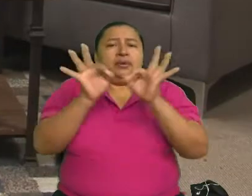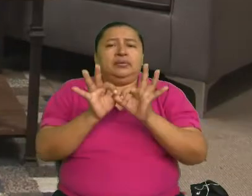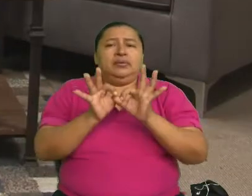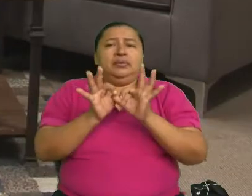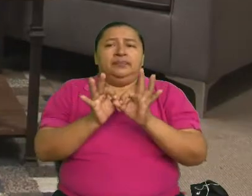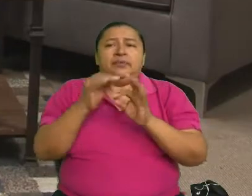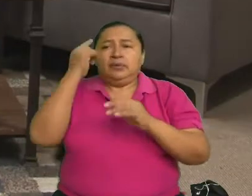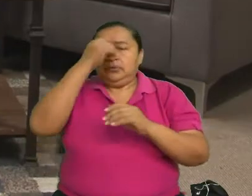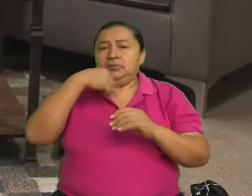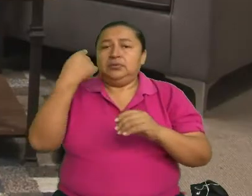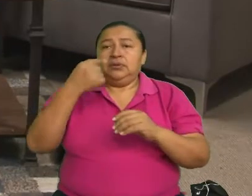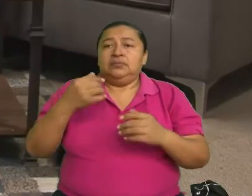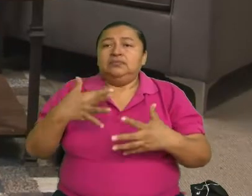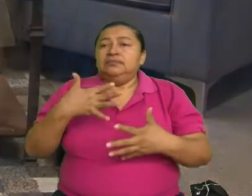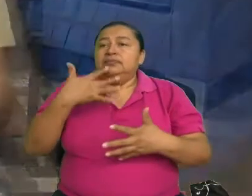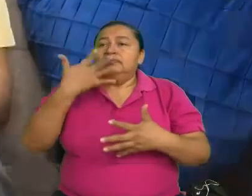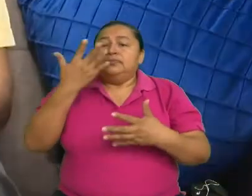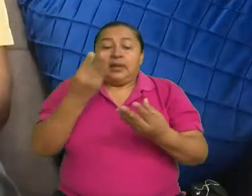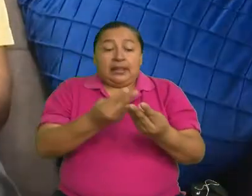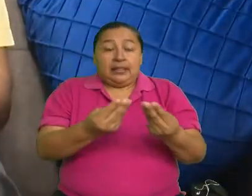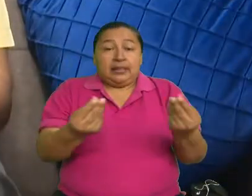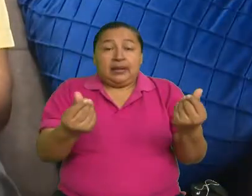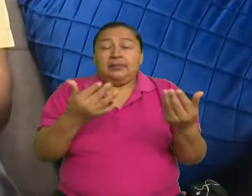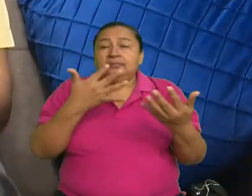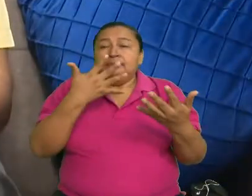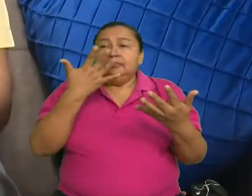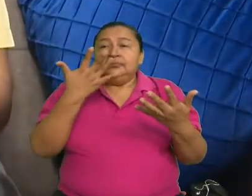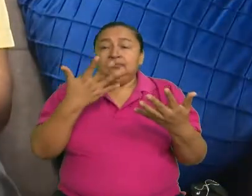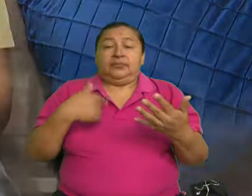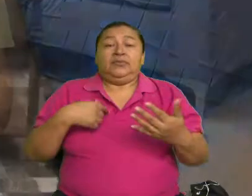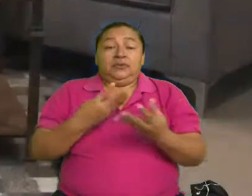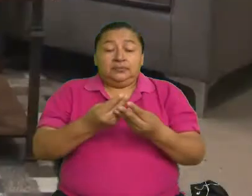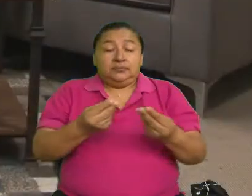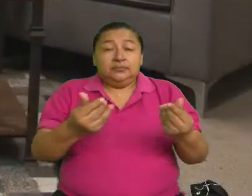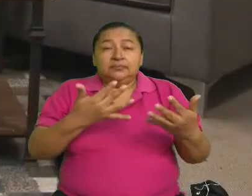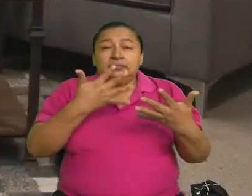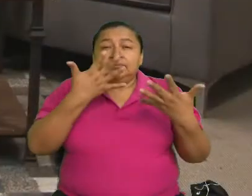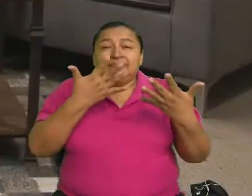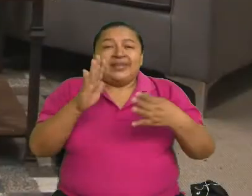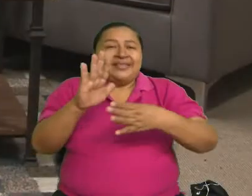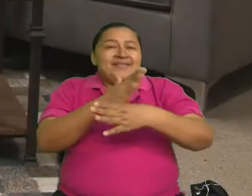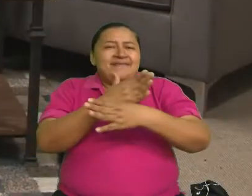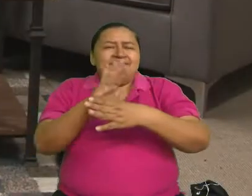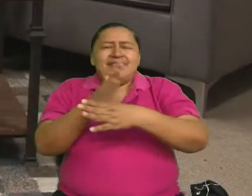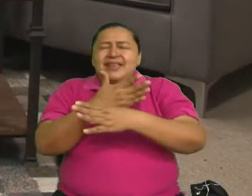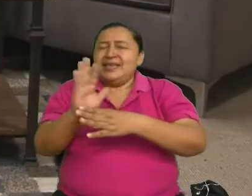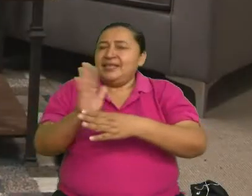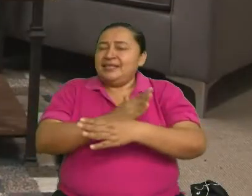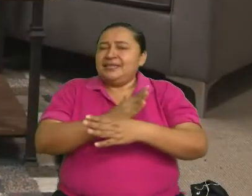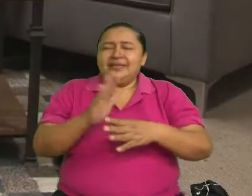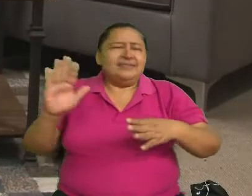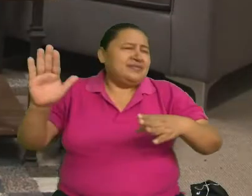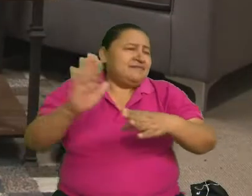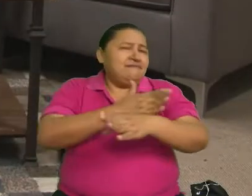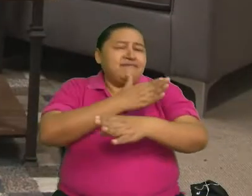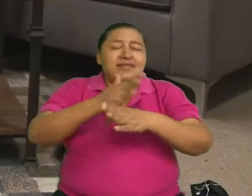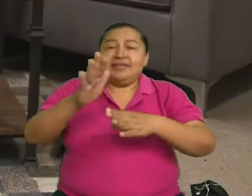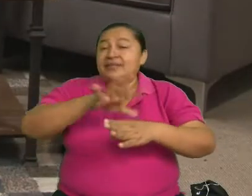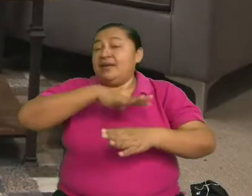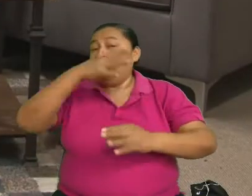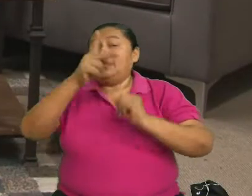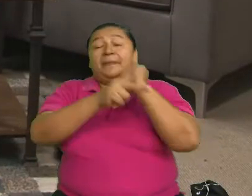hasta la encontramos hasta en el olor a la tierra mojada. El olor a la tierra mojada aquí en Nicaragua no es distintísima en otros